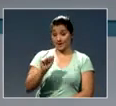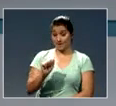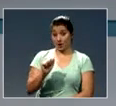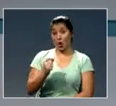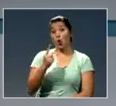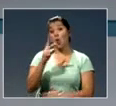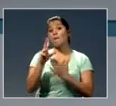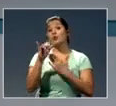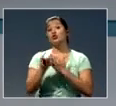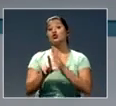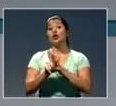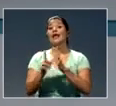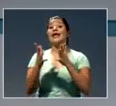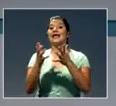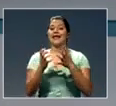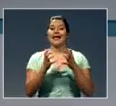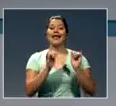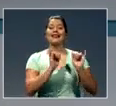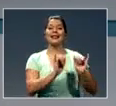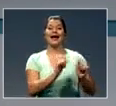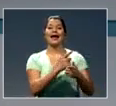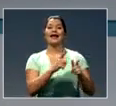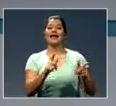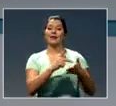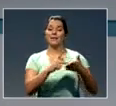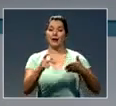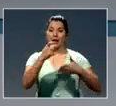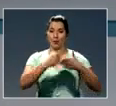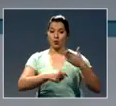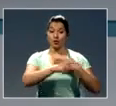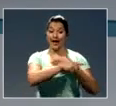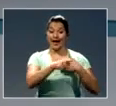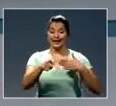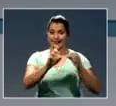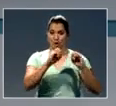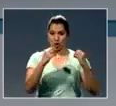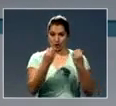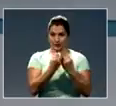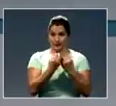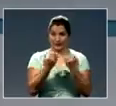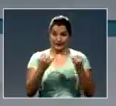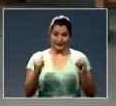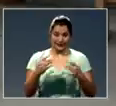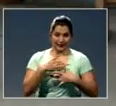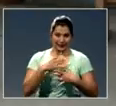proyecto de ley busca exonerar del pago de impuestos a estas organizaciones sin fines de lucro.